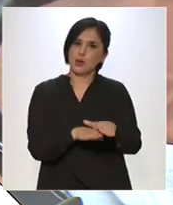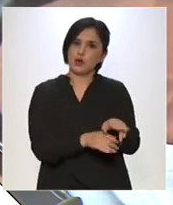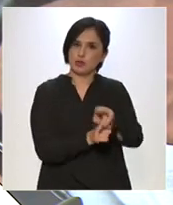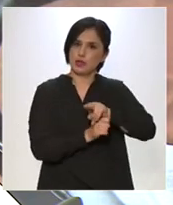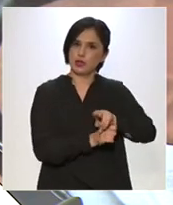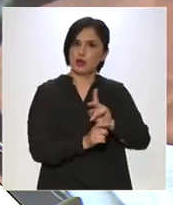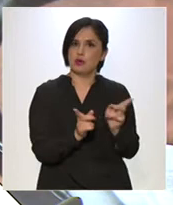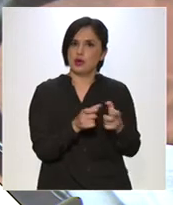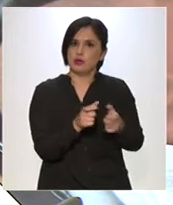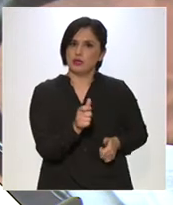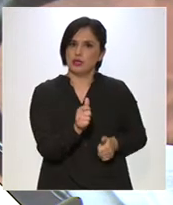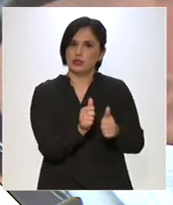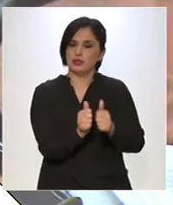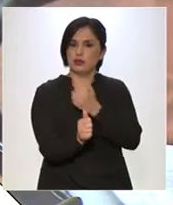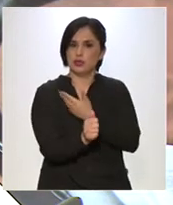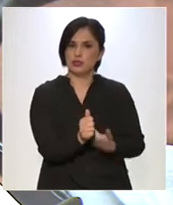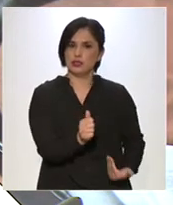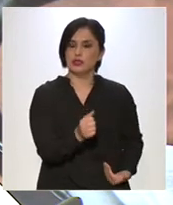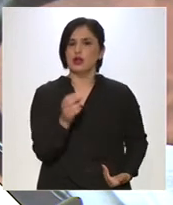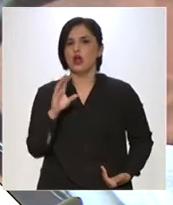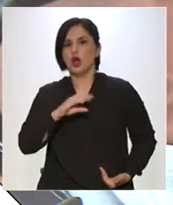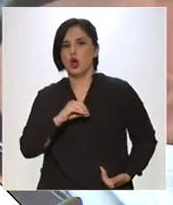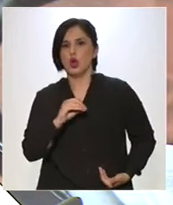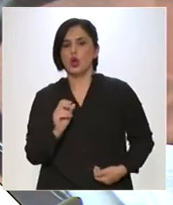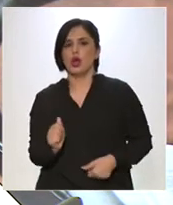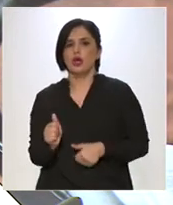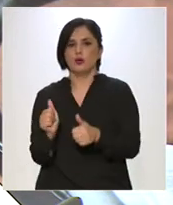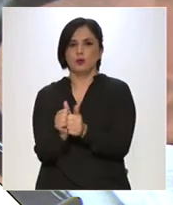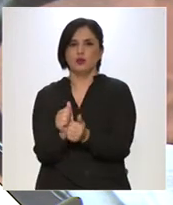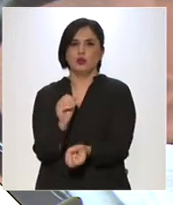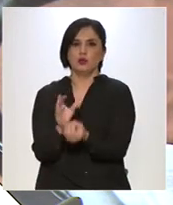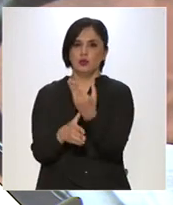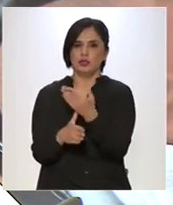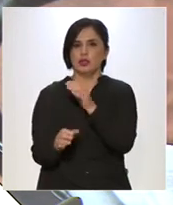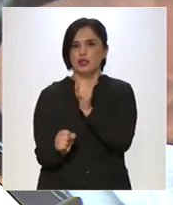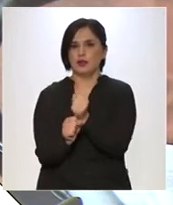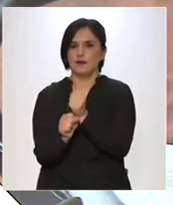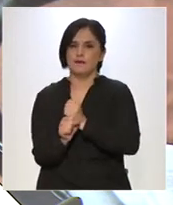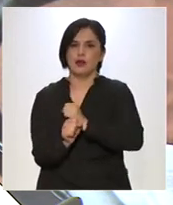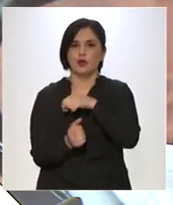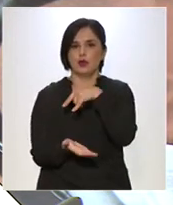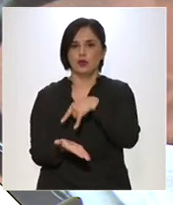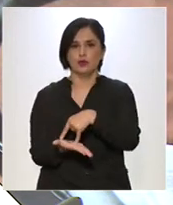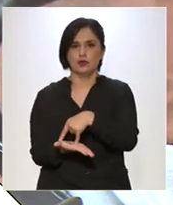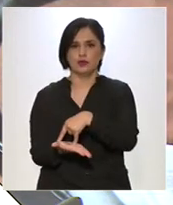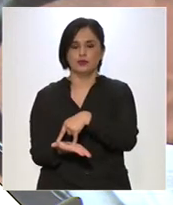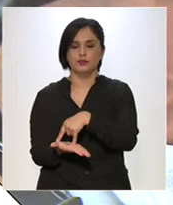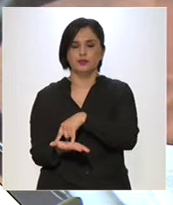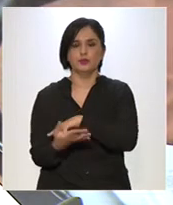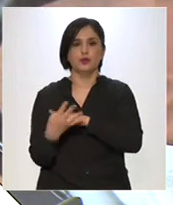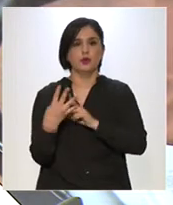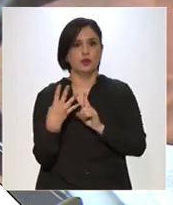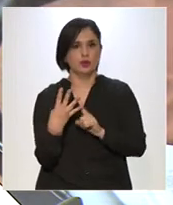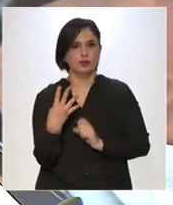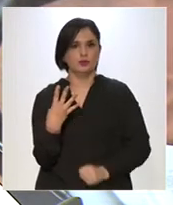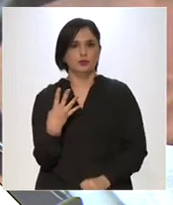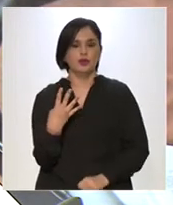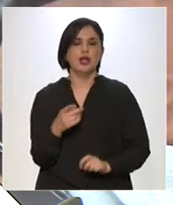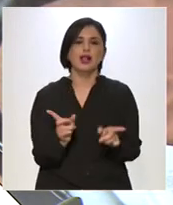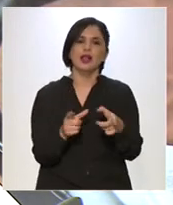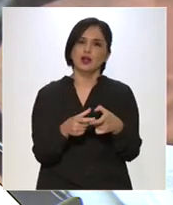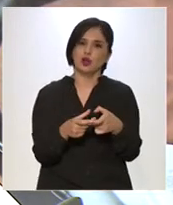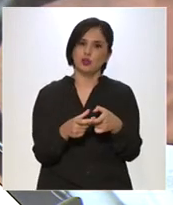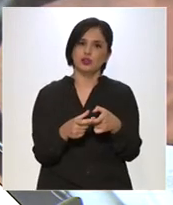las comisiones asesoras presidenciales o la Comisión de Modernización a la Labor Legislativa del Congreso. En cuarto lugar, la comisión